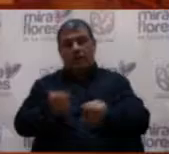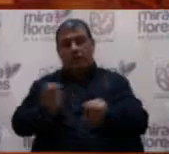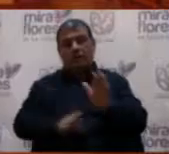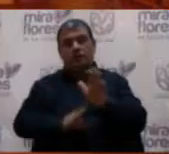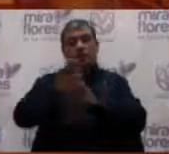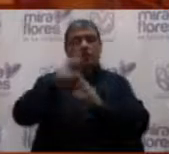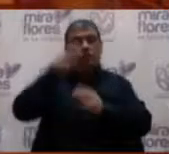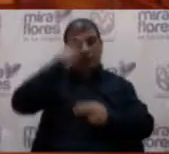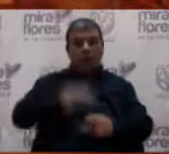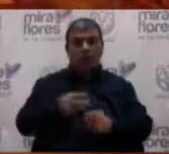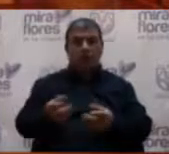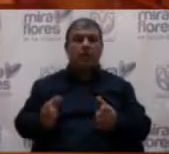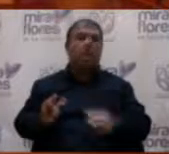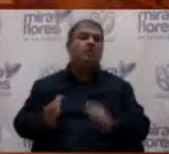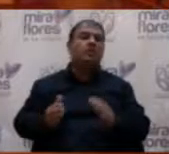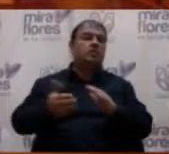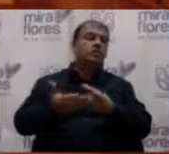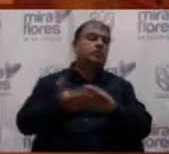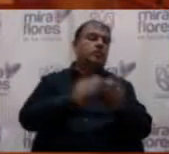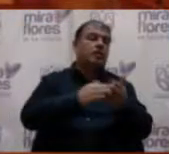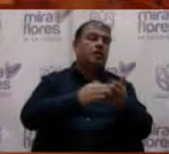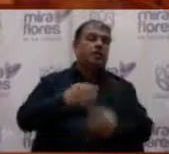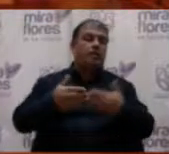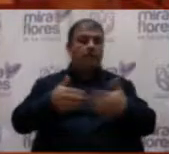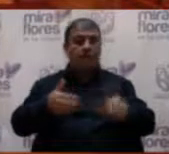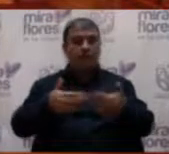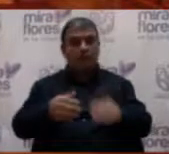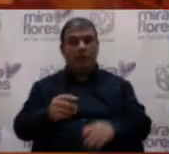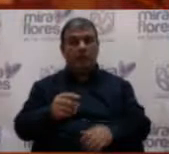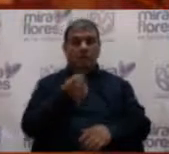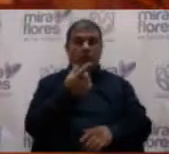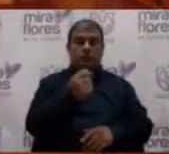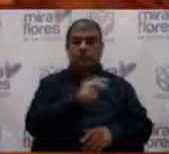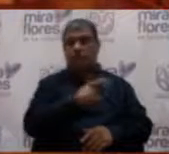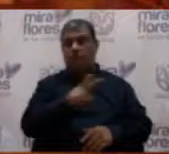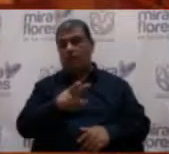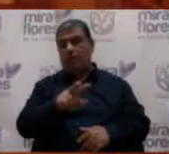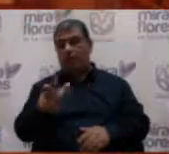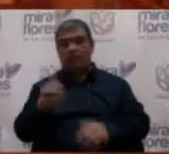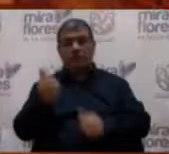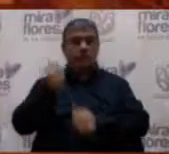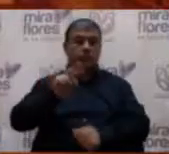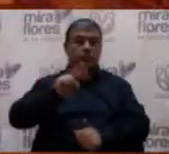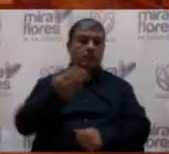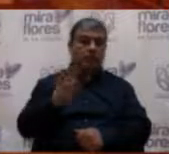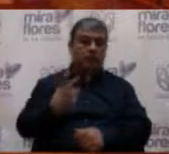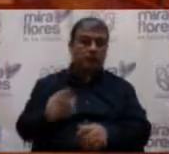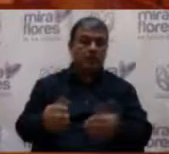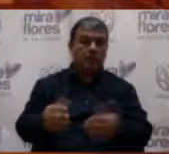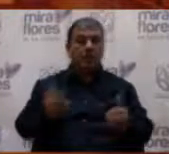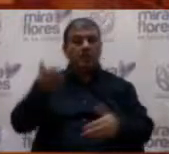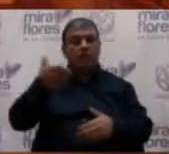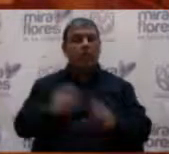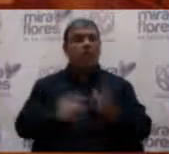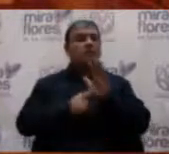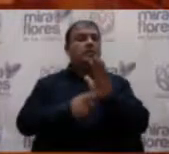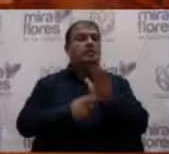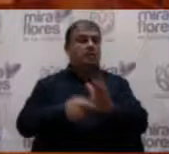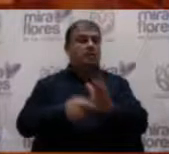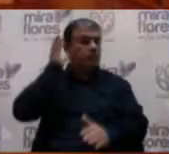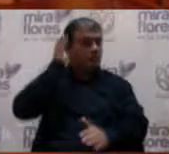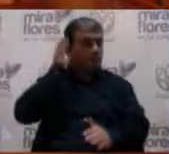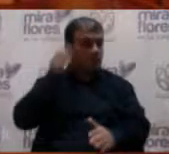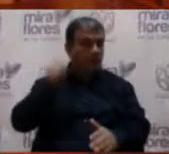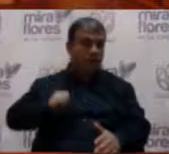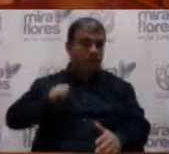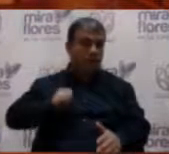Humano, respectivamente, a la ciudad de Panamá, a los días 11 al 23 de agosto del 2016, a fin que en representación de la